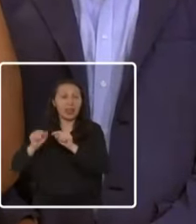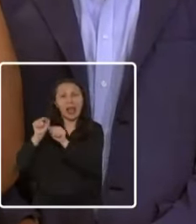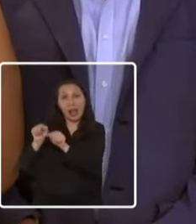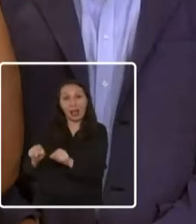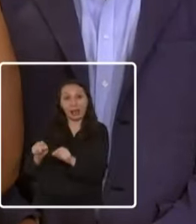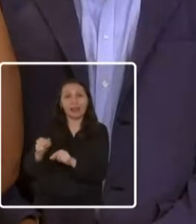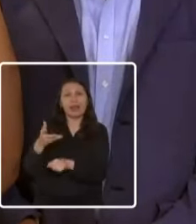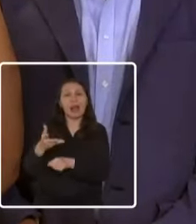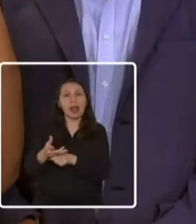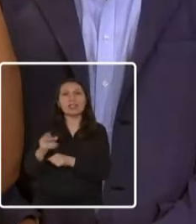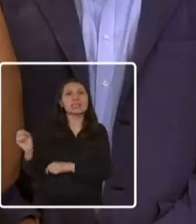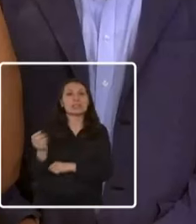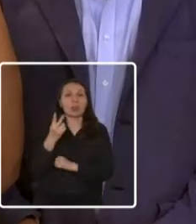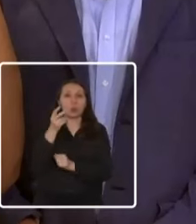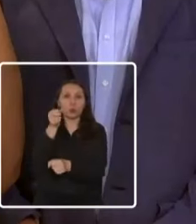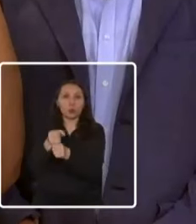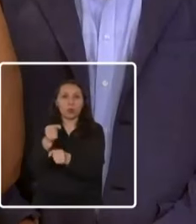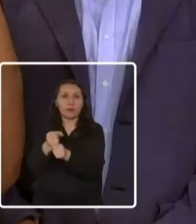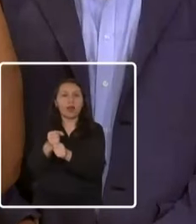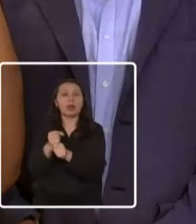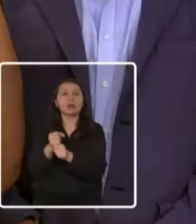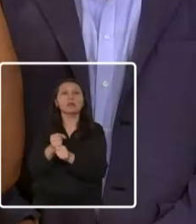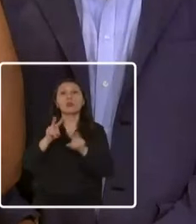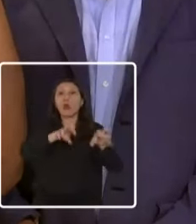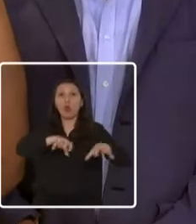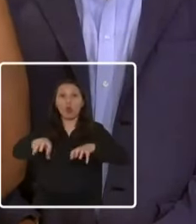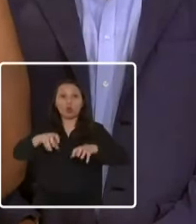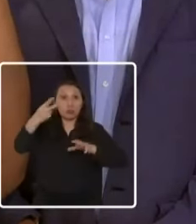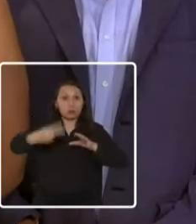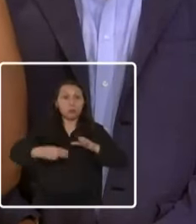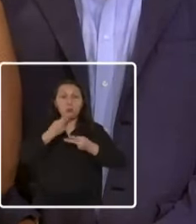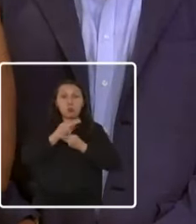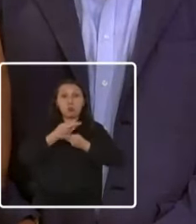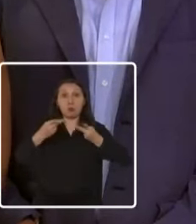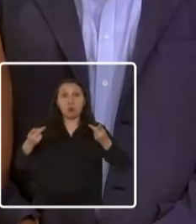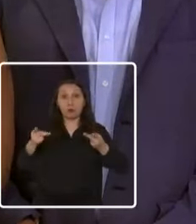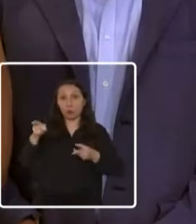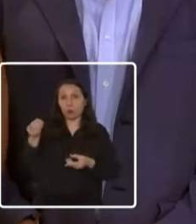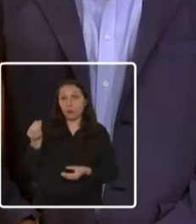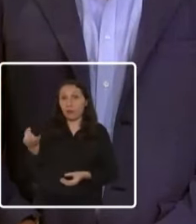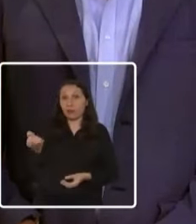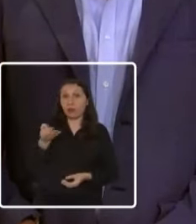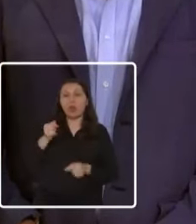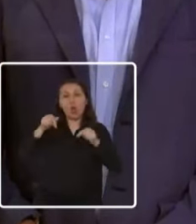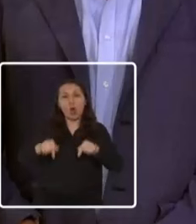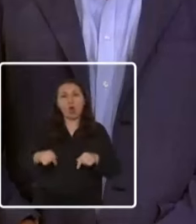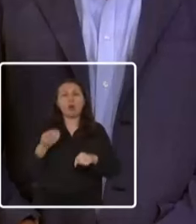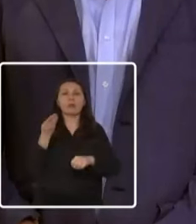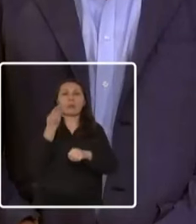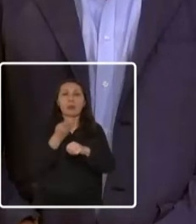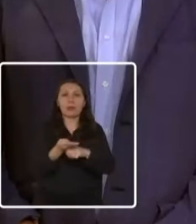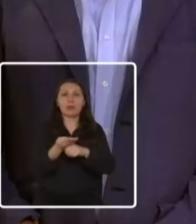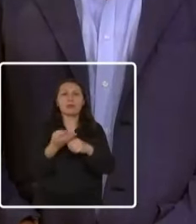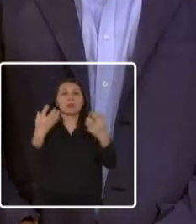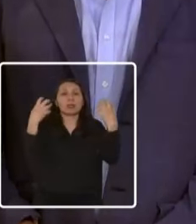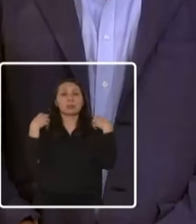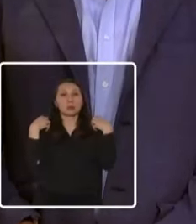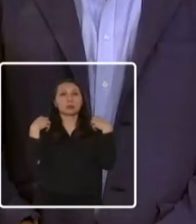ahí hay una segunda tarea, y en materia de bienes públicos, como usted muy bien lo planteó, hoy día le hemos encargado la tarea